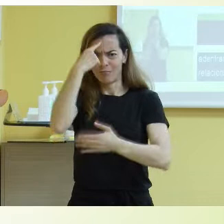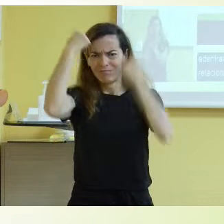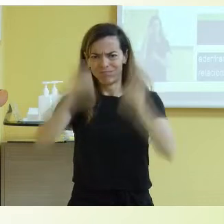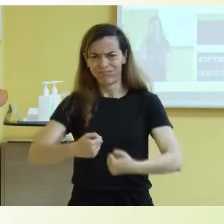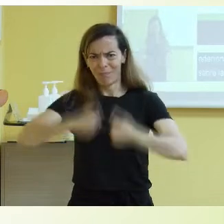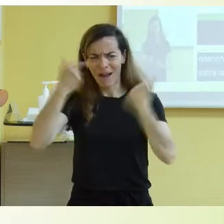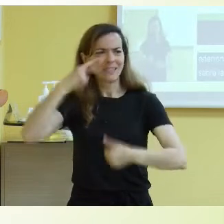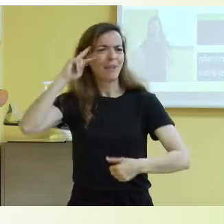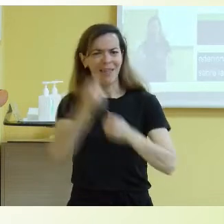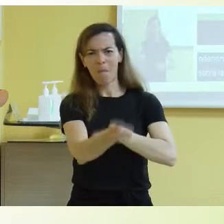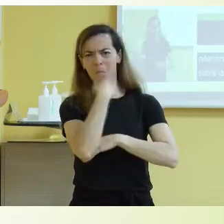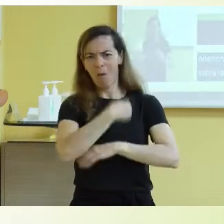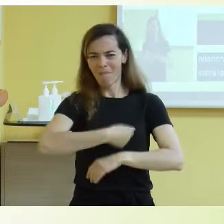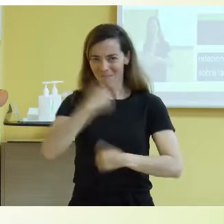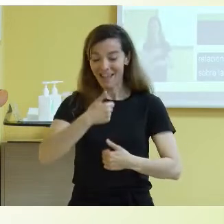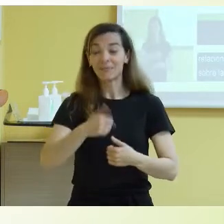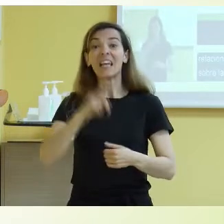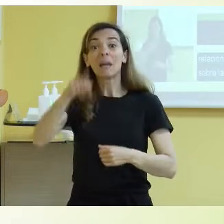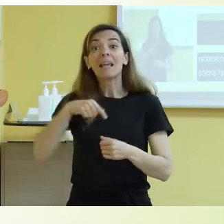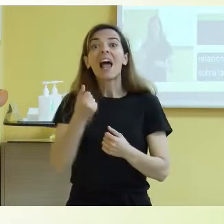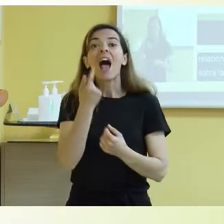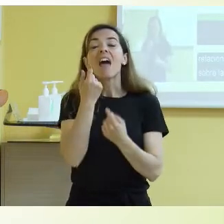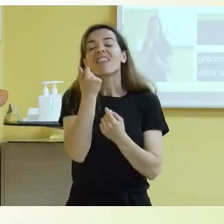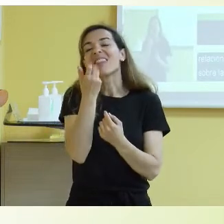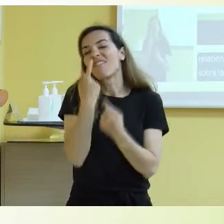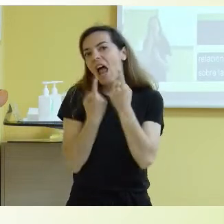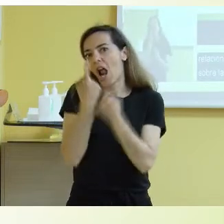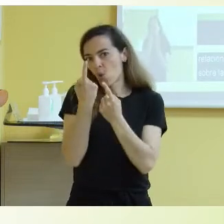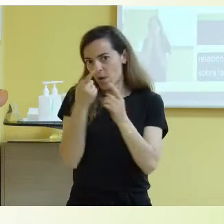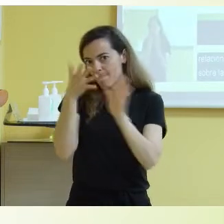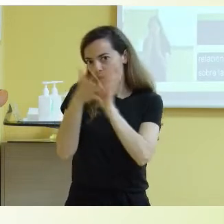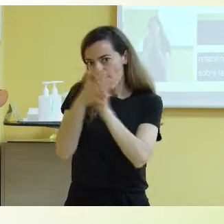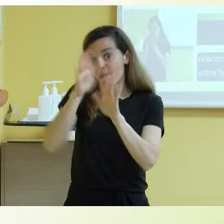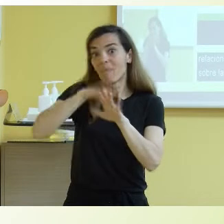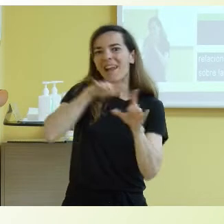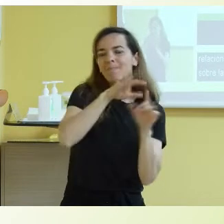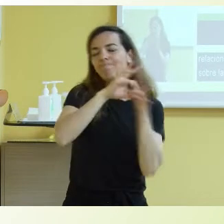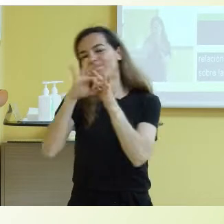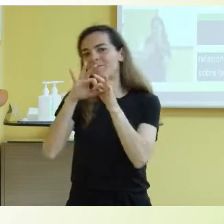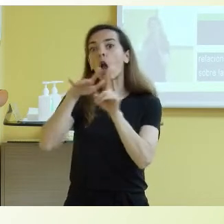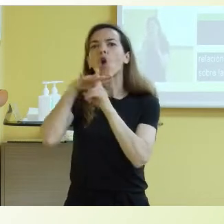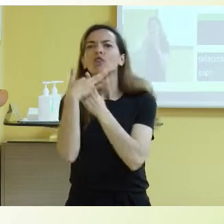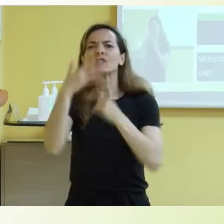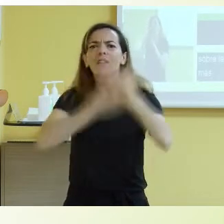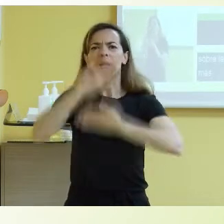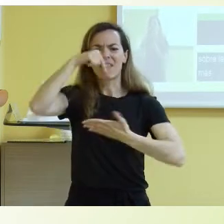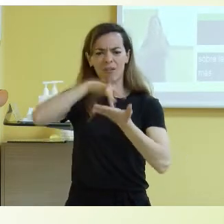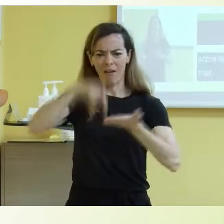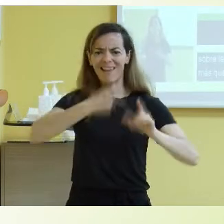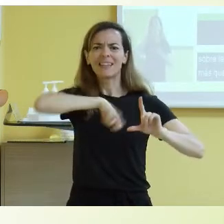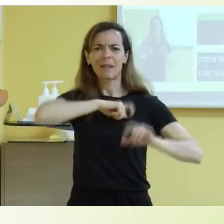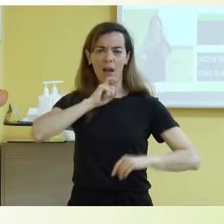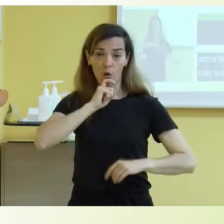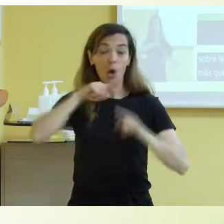más experiencia que yo, algunas cifras para poner también en contexto esto de la discapacidad en España y esto lo que implica, y luego